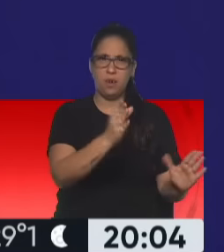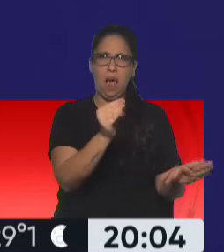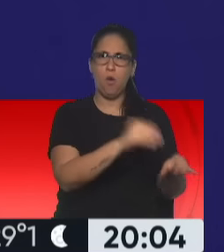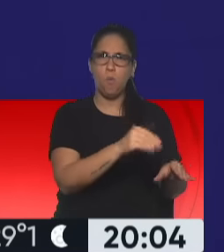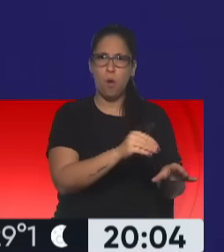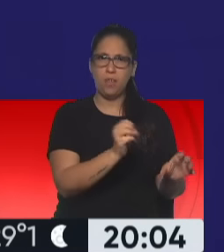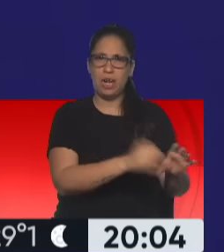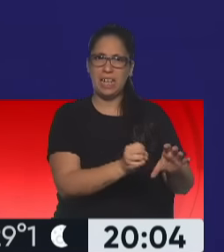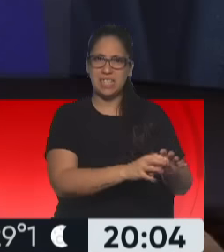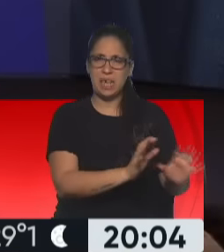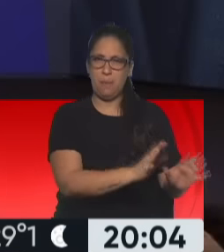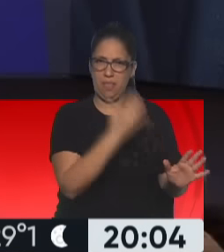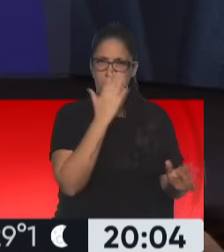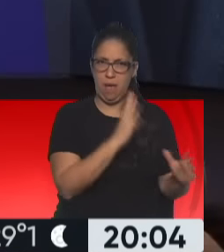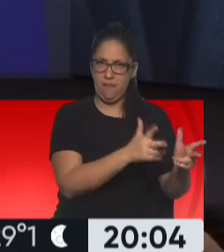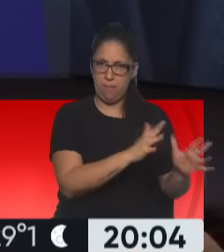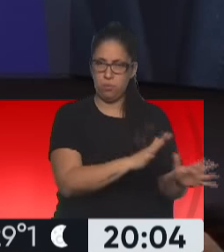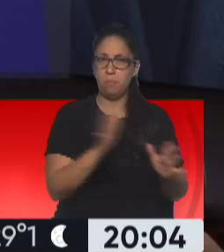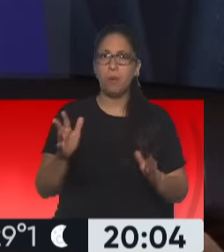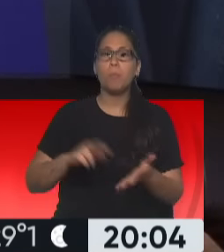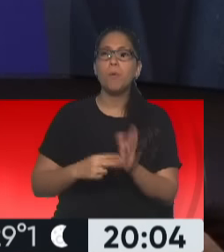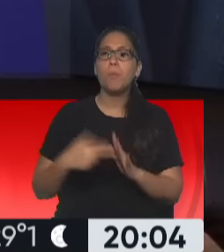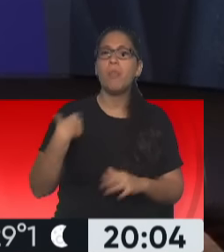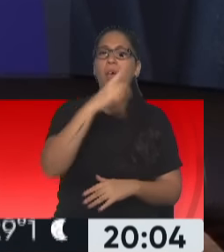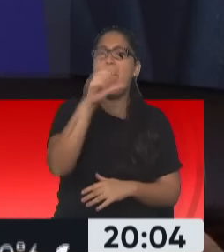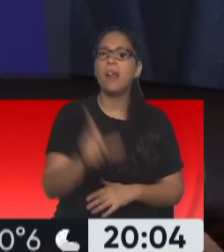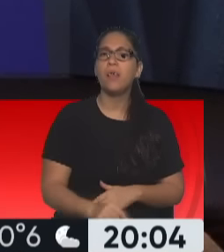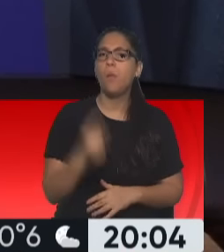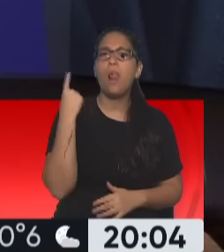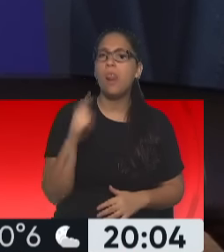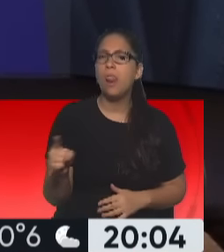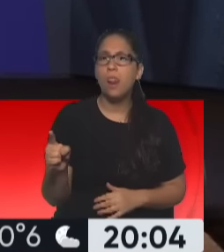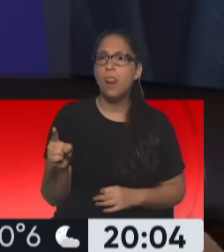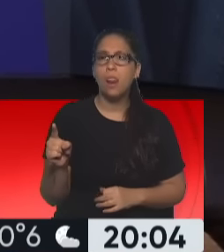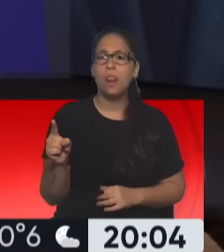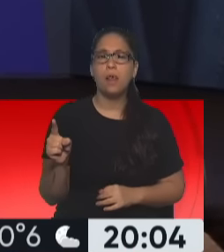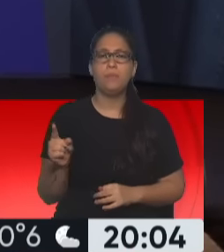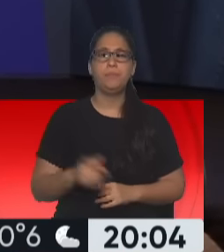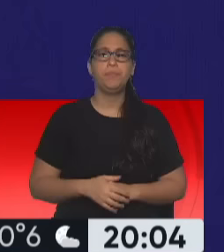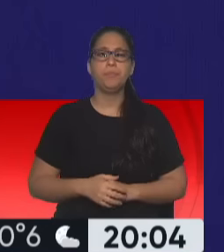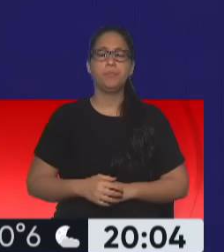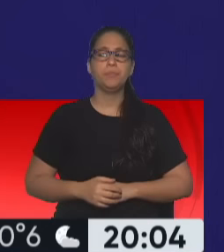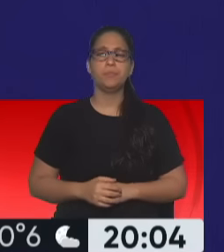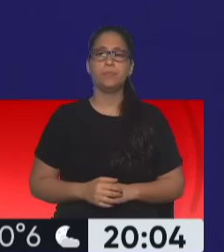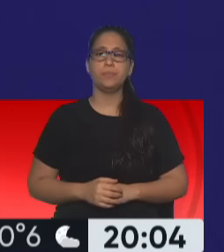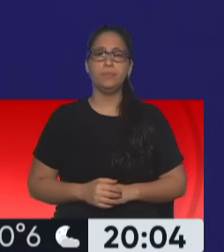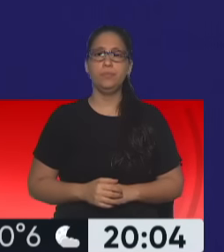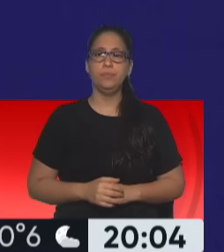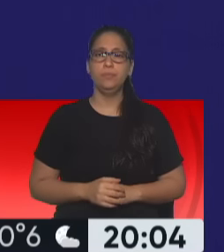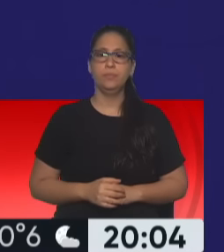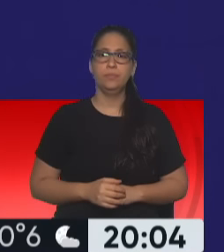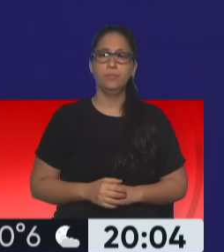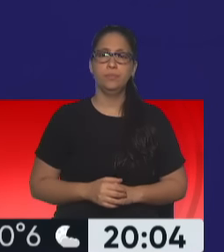reservas. Ahora, ¿cuál es el problema en Argentina? Las expectativas, y